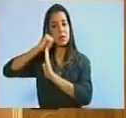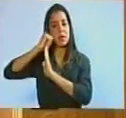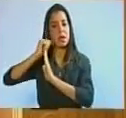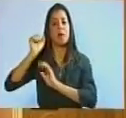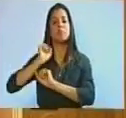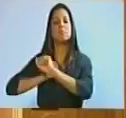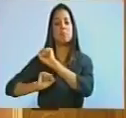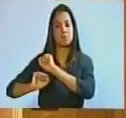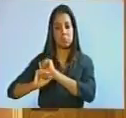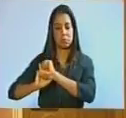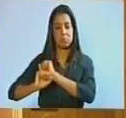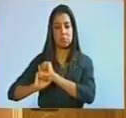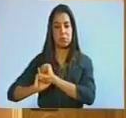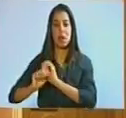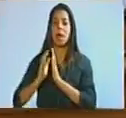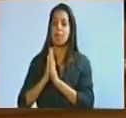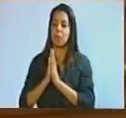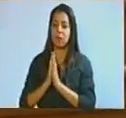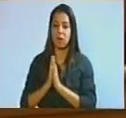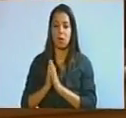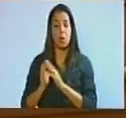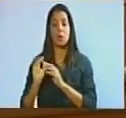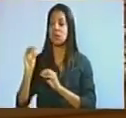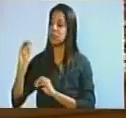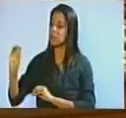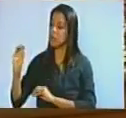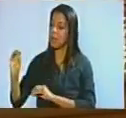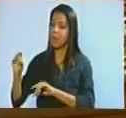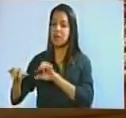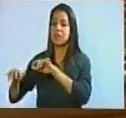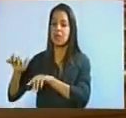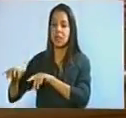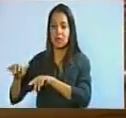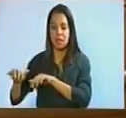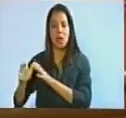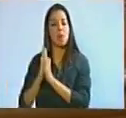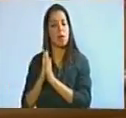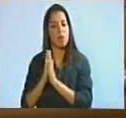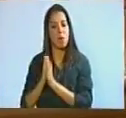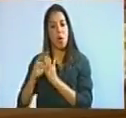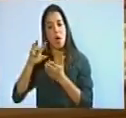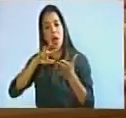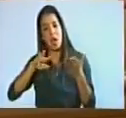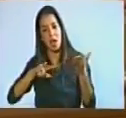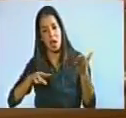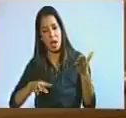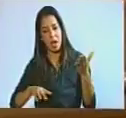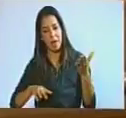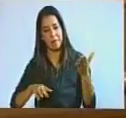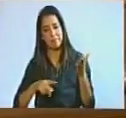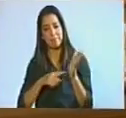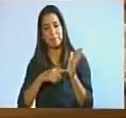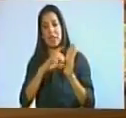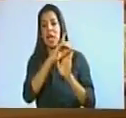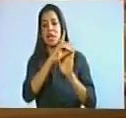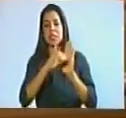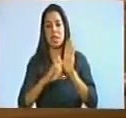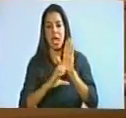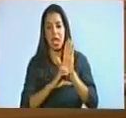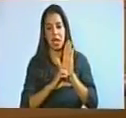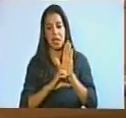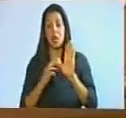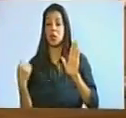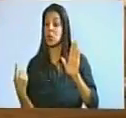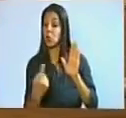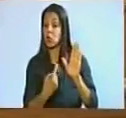su venia, presidenta, quisiera solicitarle al secretario, pues, que le dé lectura al decreto, que es el pronunciamiento que